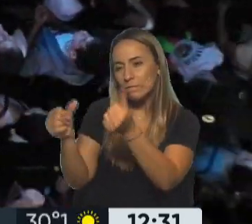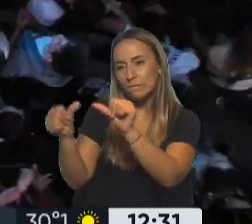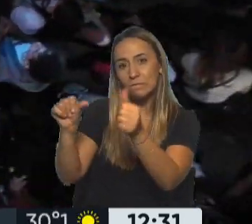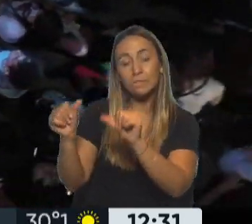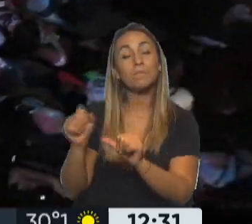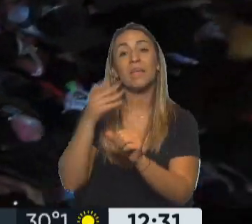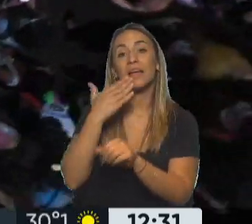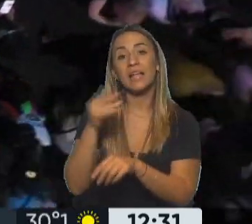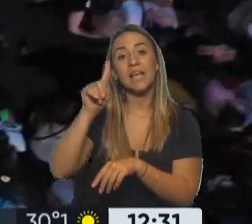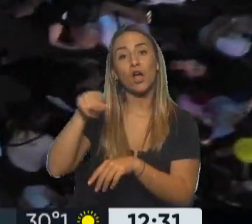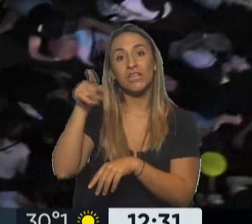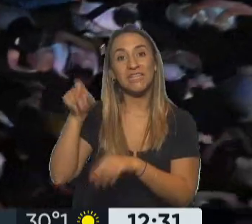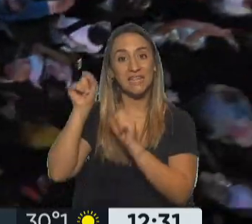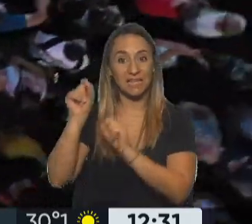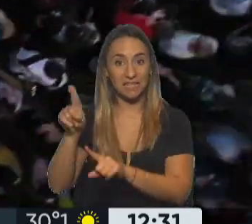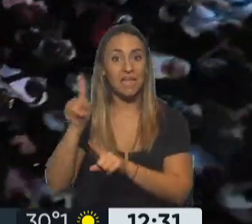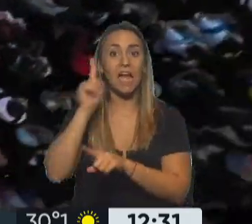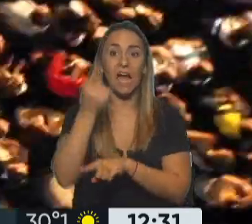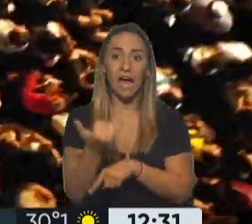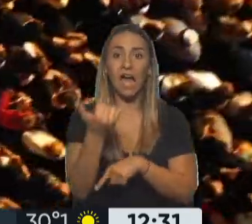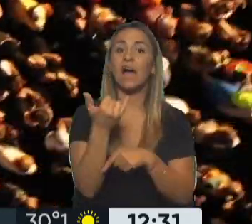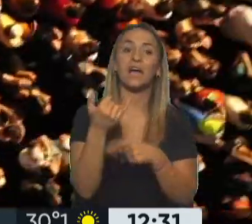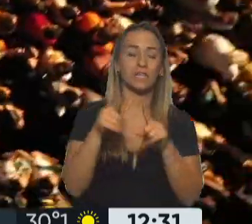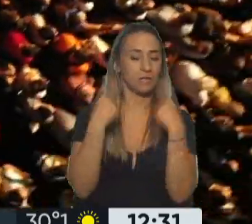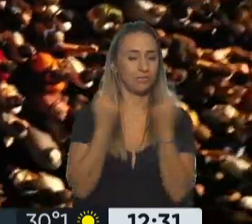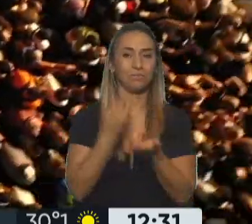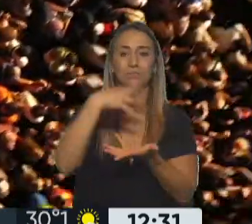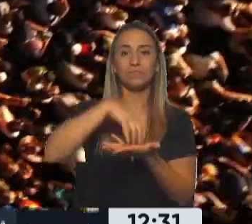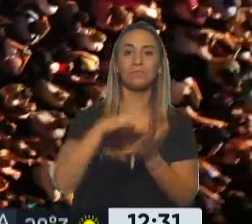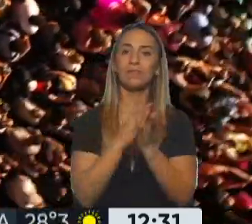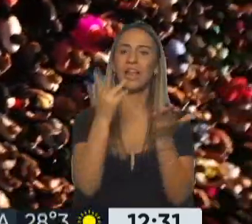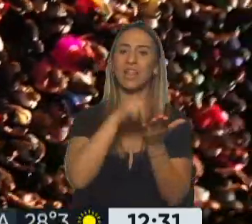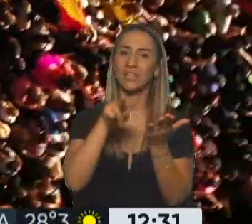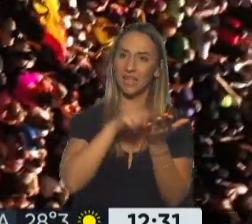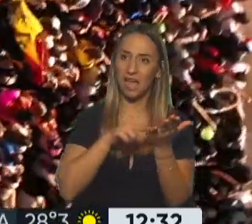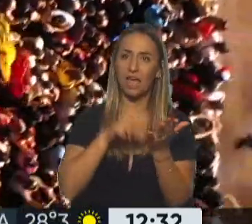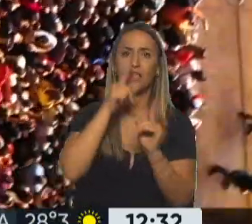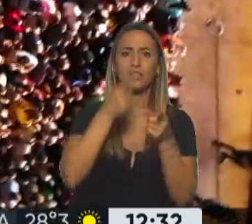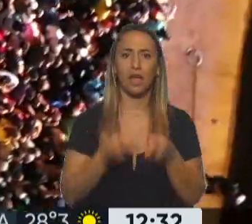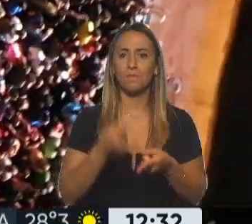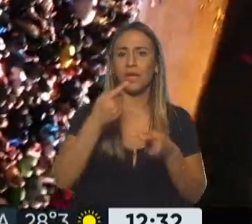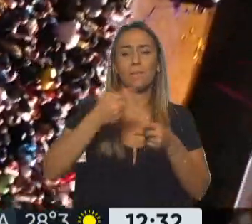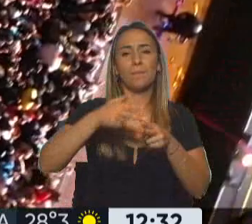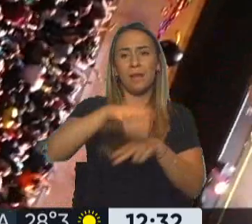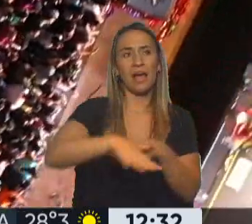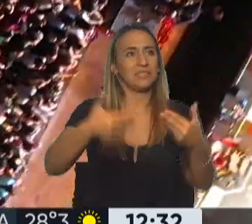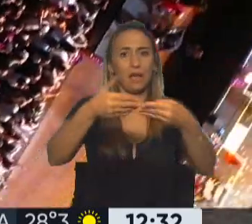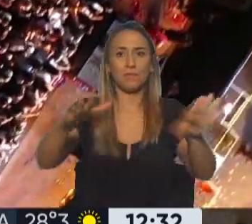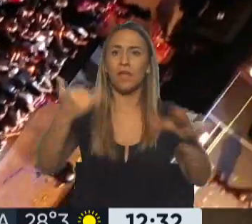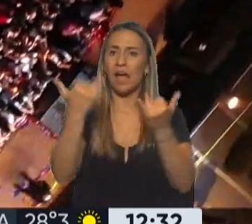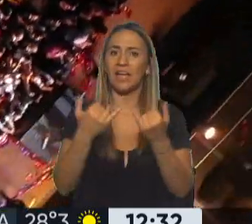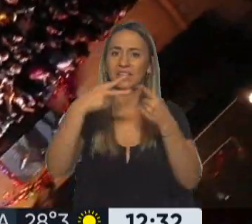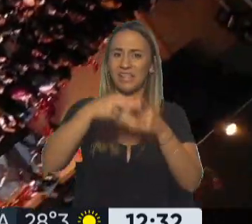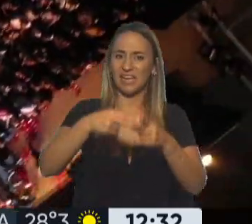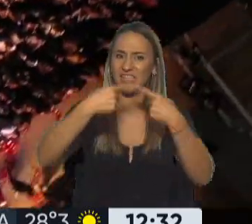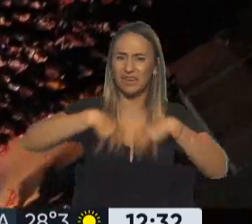del CONICET, un campamento literario y la Plaza de Arte a Cielo Abierto con talleres permanentes, entre otras propuestas. ¡Más!